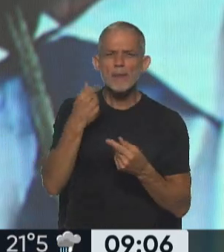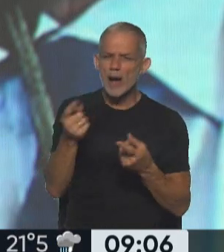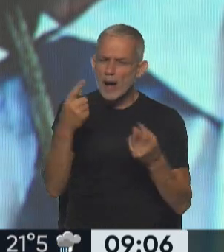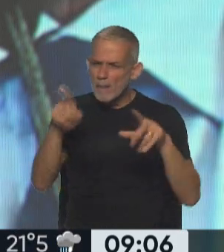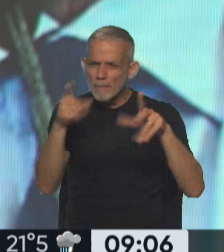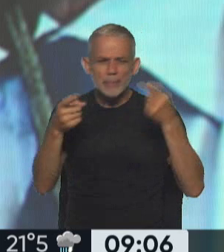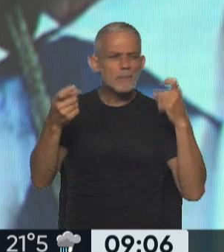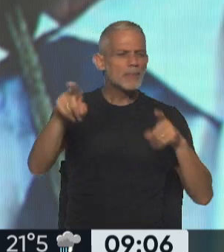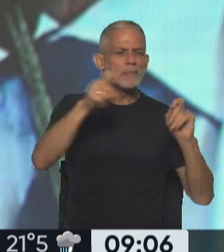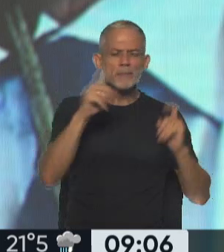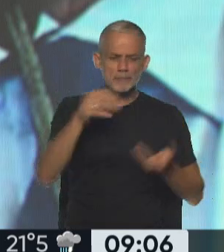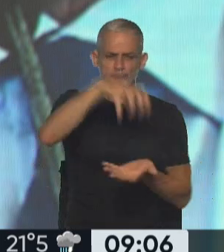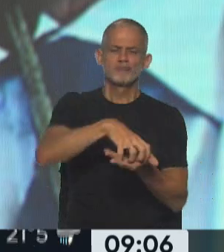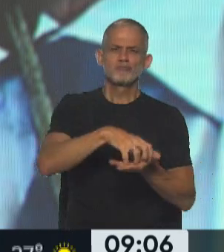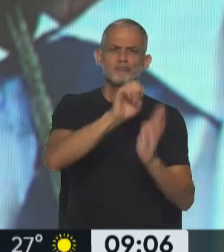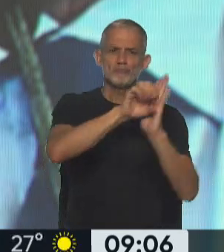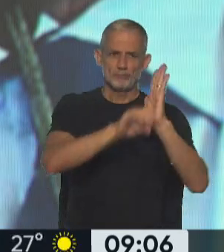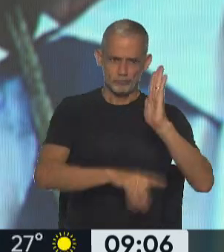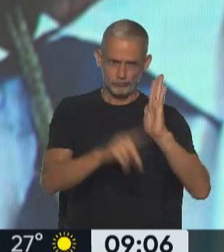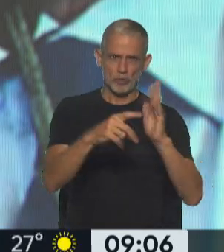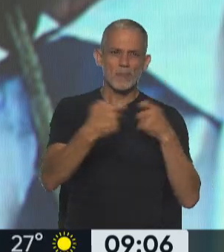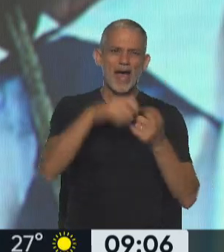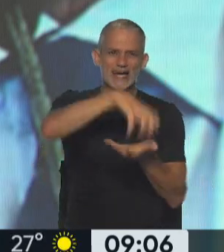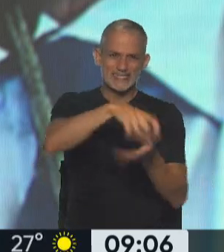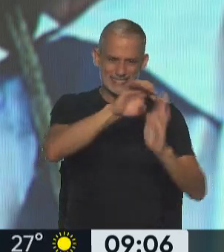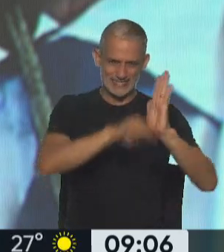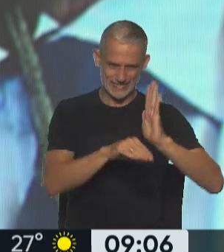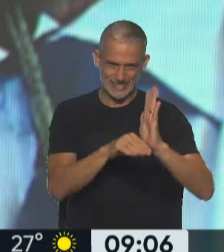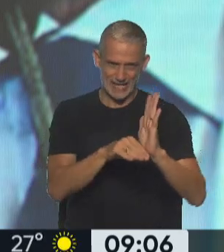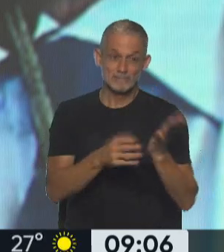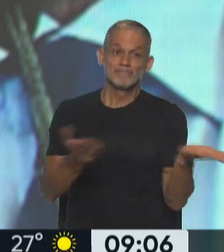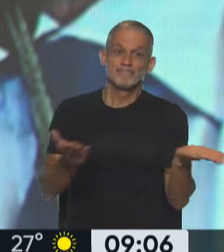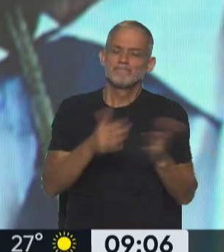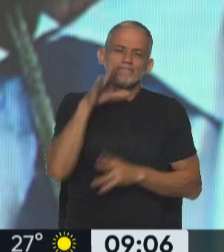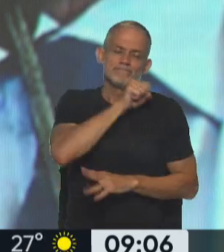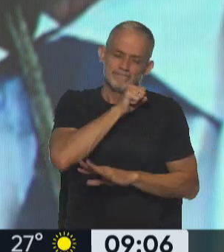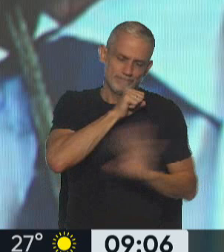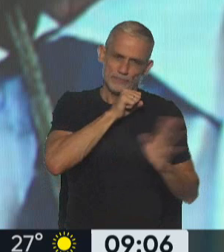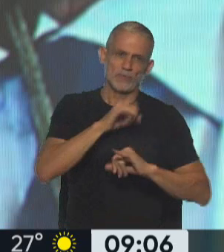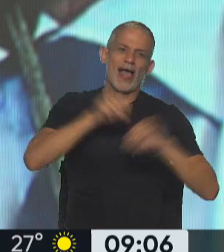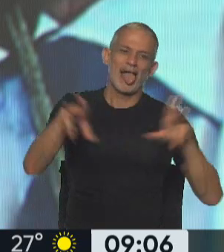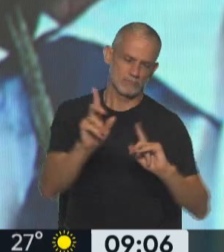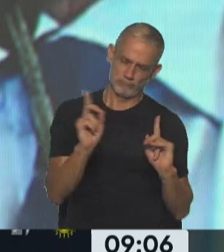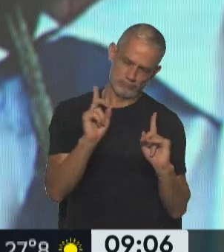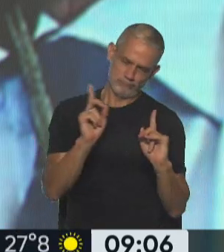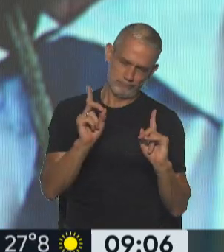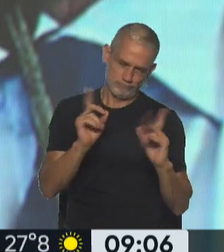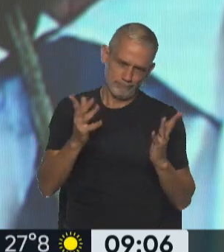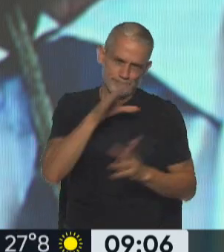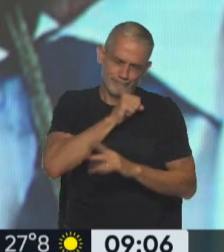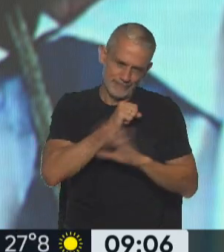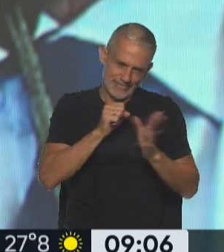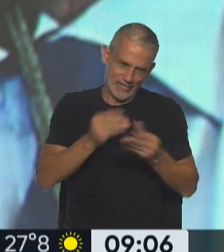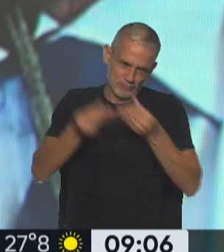detectar a estas agencias de liquidación y compensación. Lo que pasa es que, bueno, por una cuestión de secreto bursátil no se puede dar a conocer de quién o